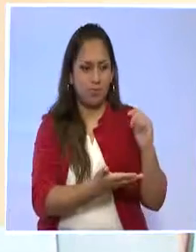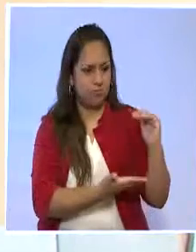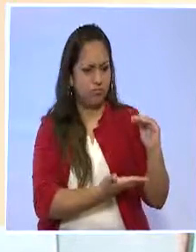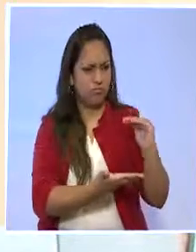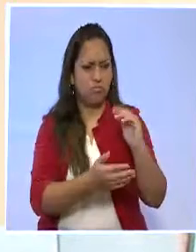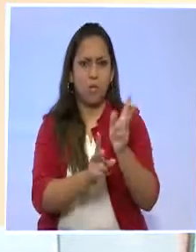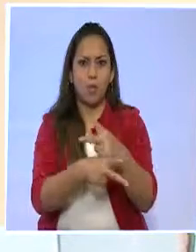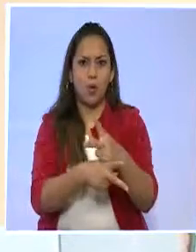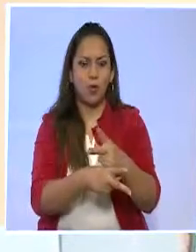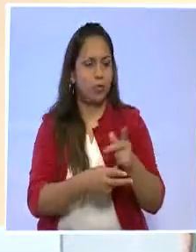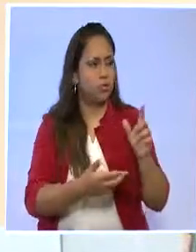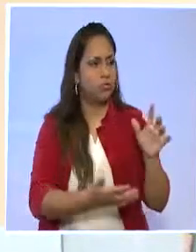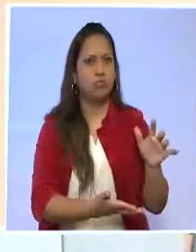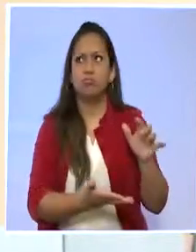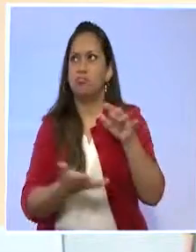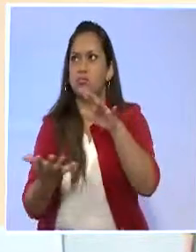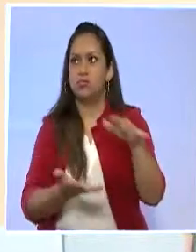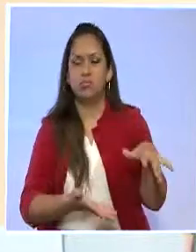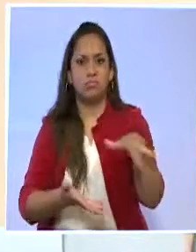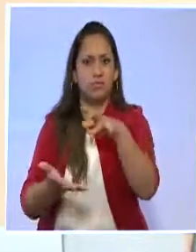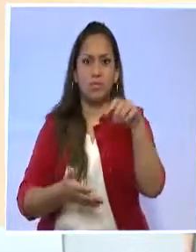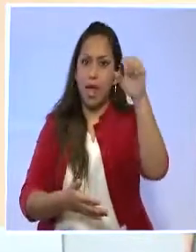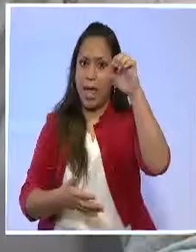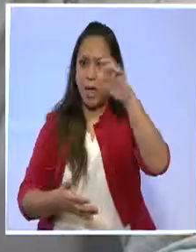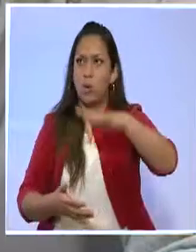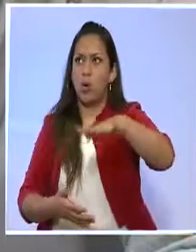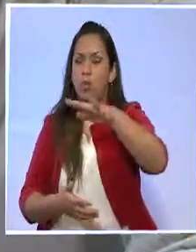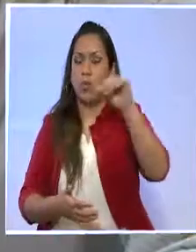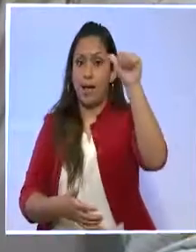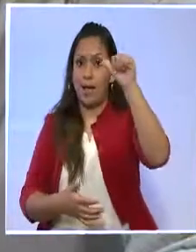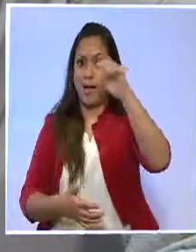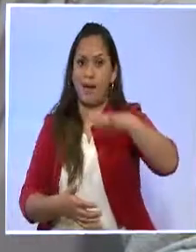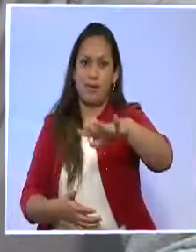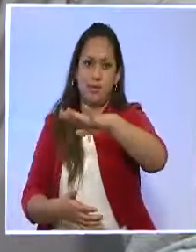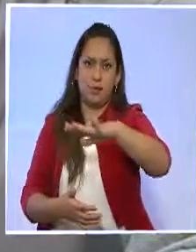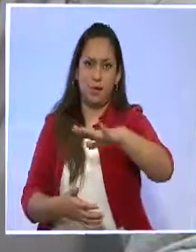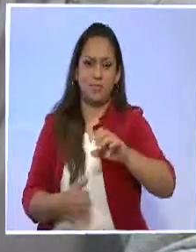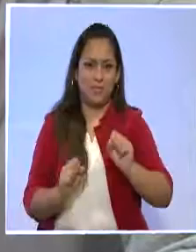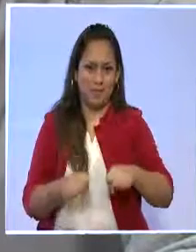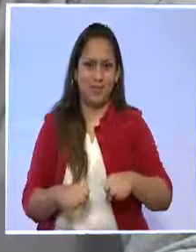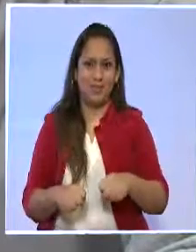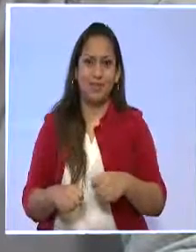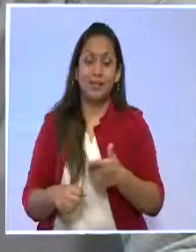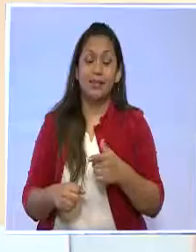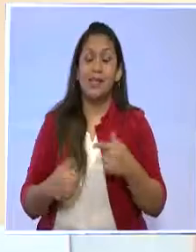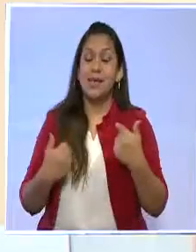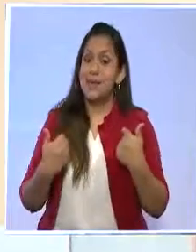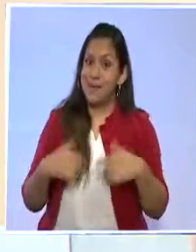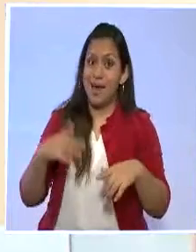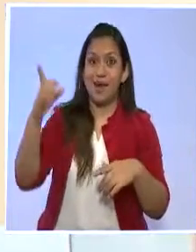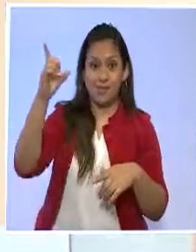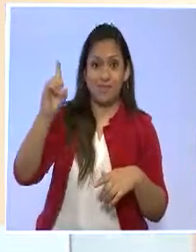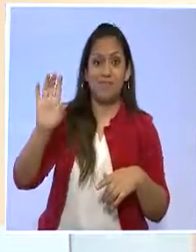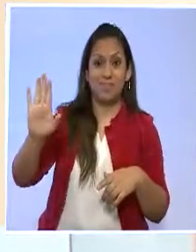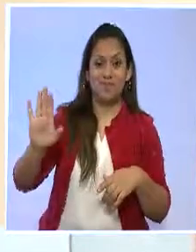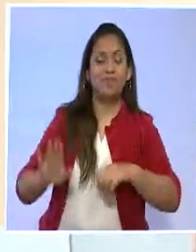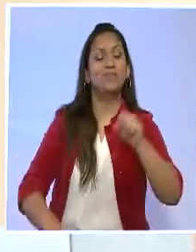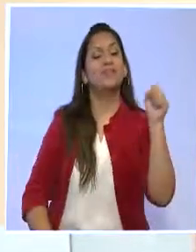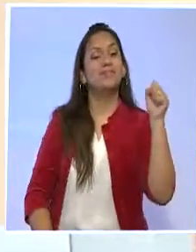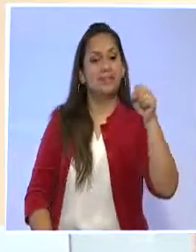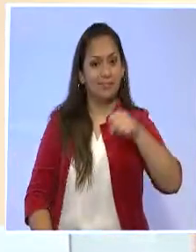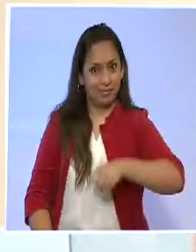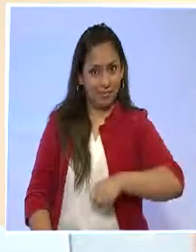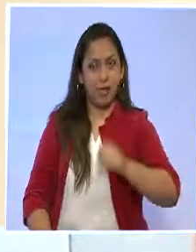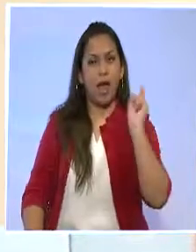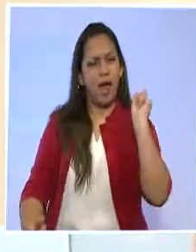para la exportación de nuestros productos lácteos entonces esto lo logramos ya fijaron que hasta el mes de